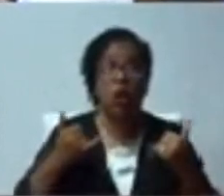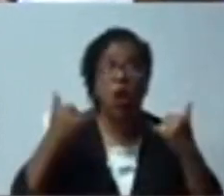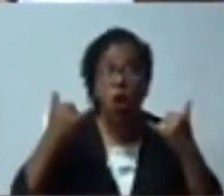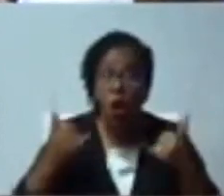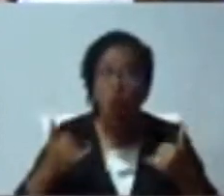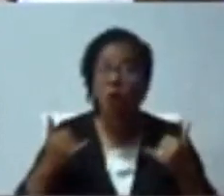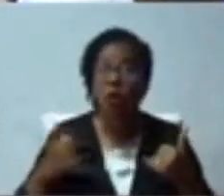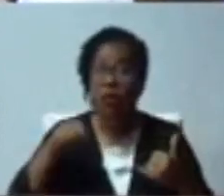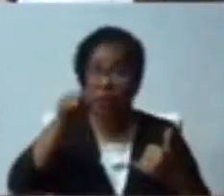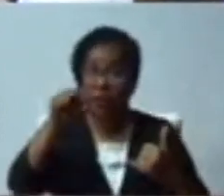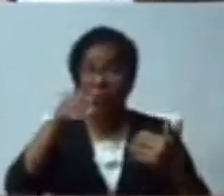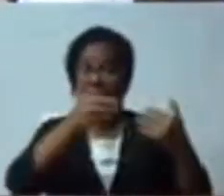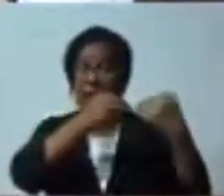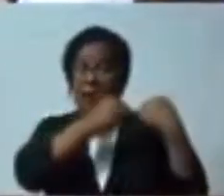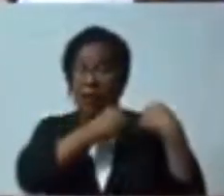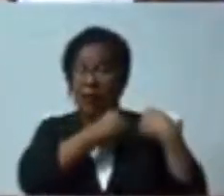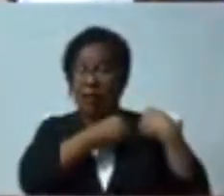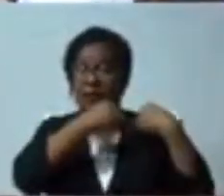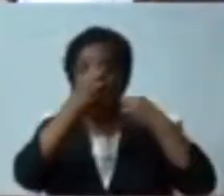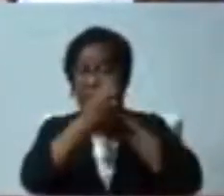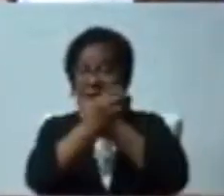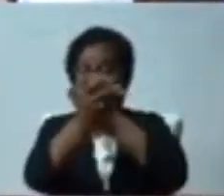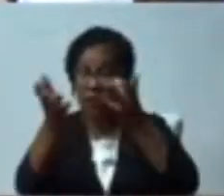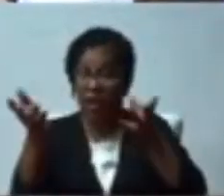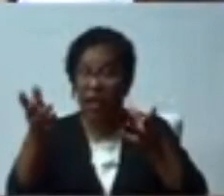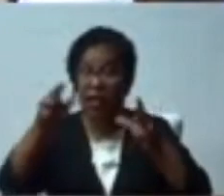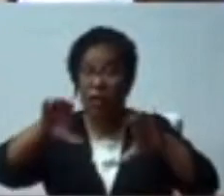el vocero de la bancada del PRM,